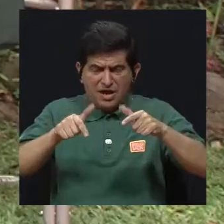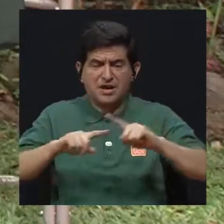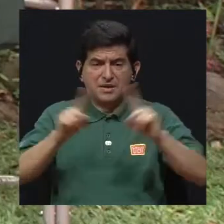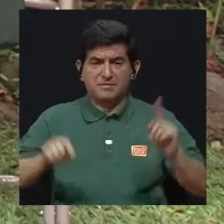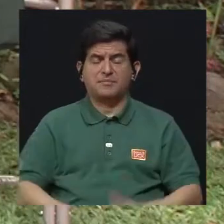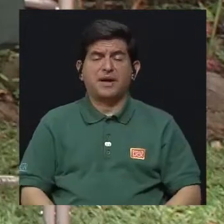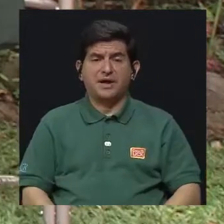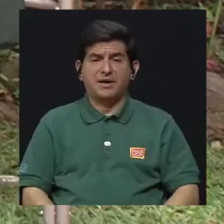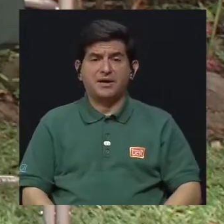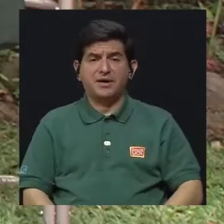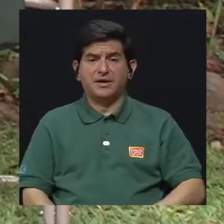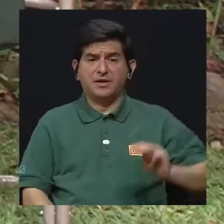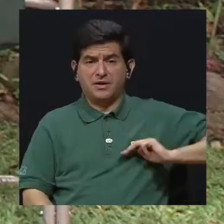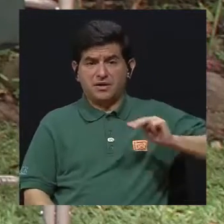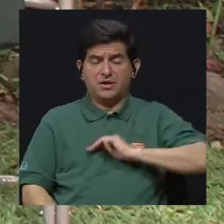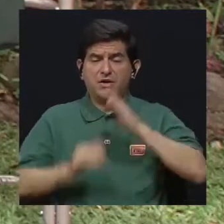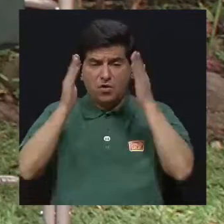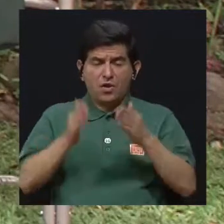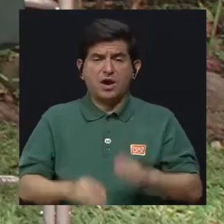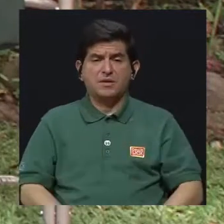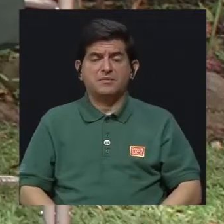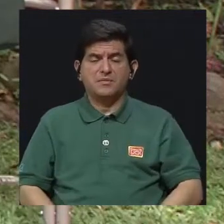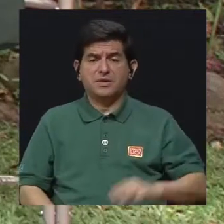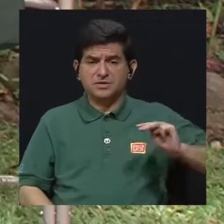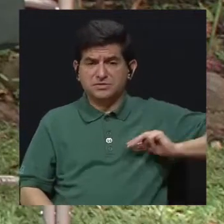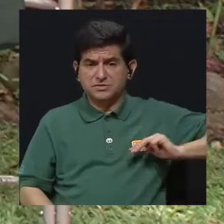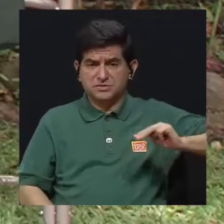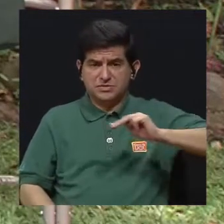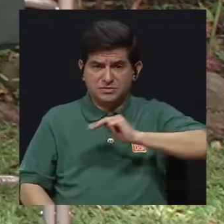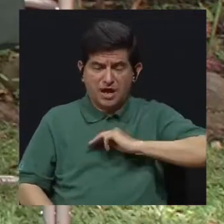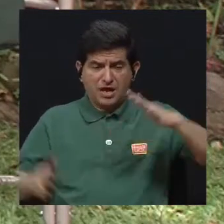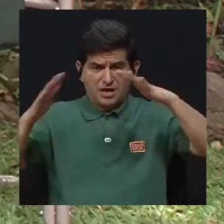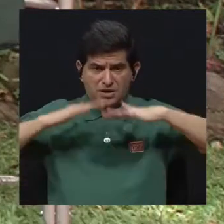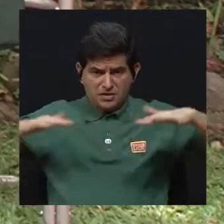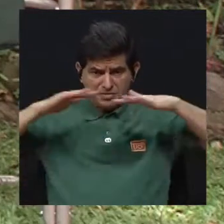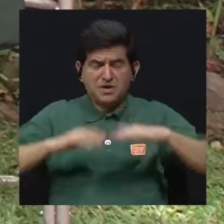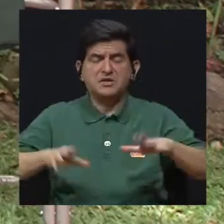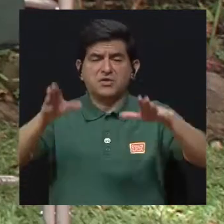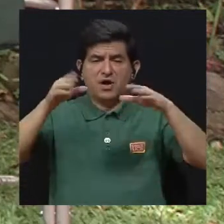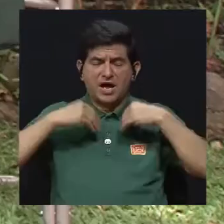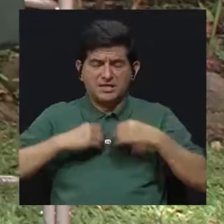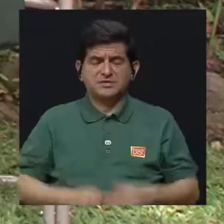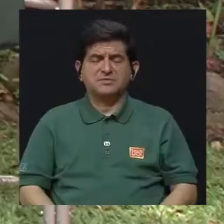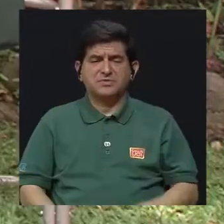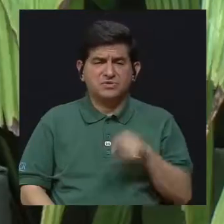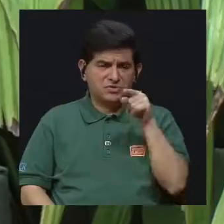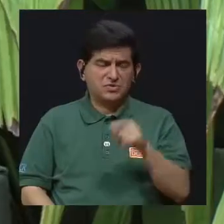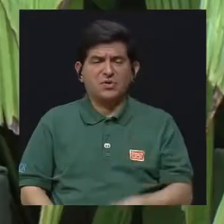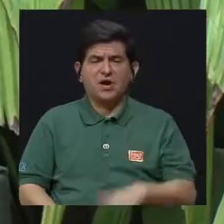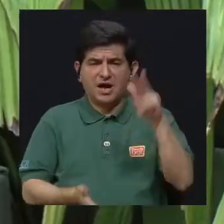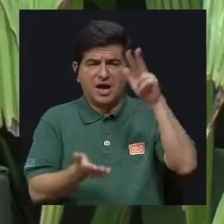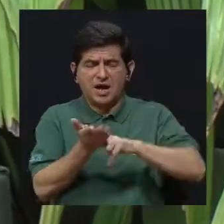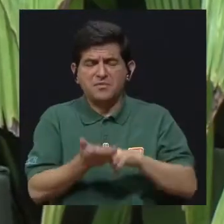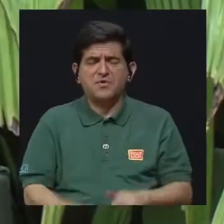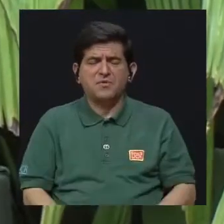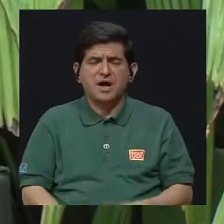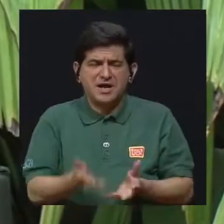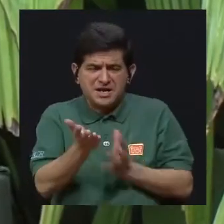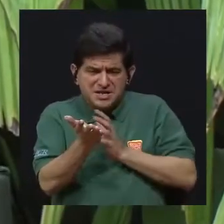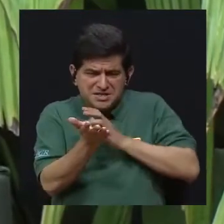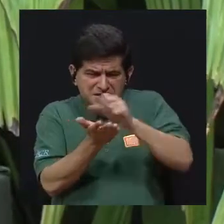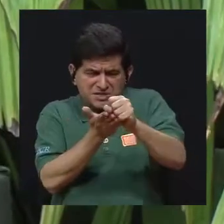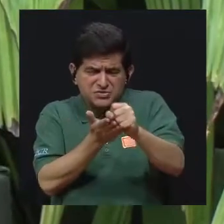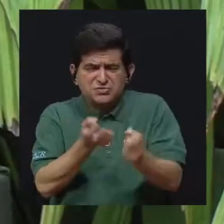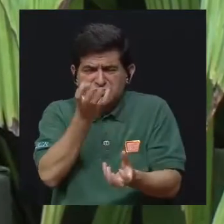el jerarca del MINAE avaló reglamentar la incineración de residuos precisamente. ¿Qué implicaciones